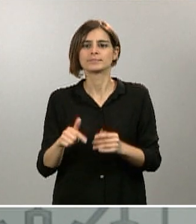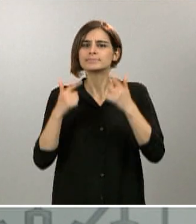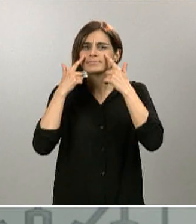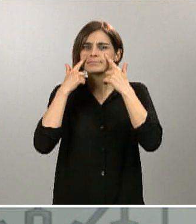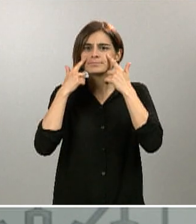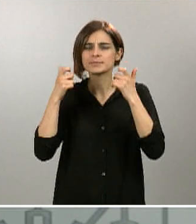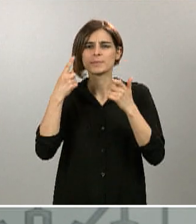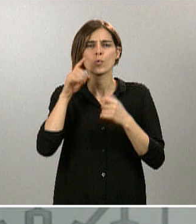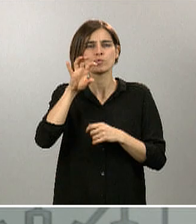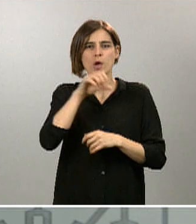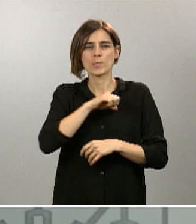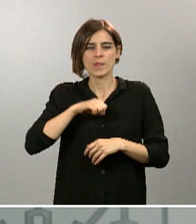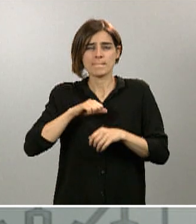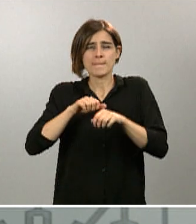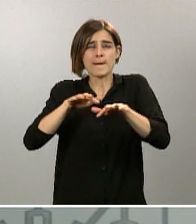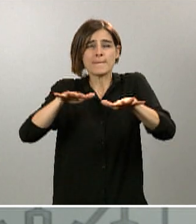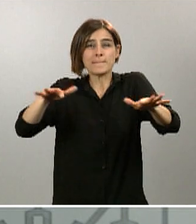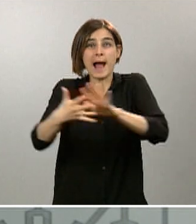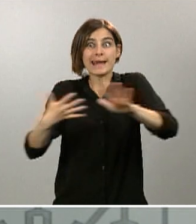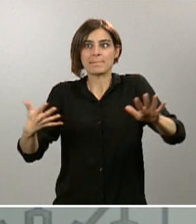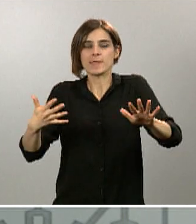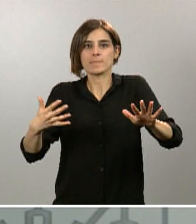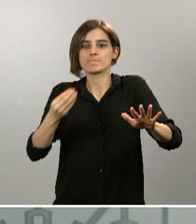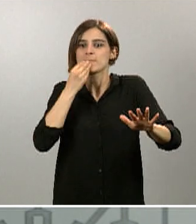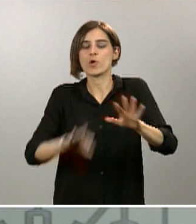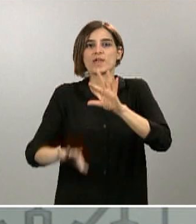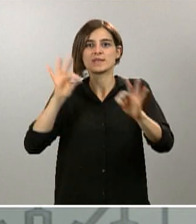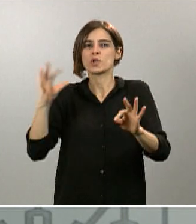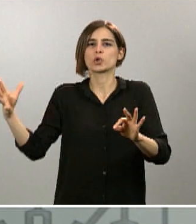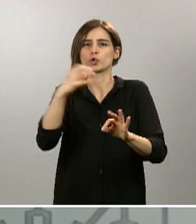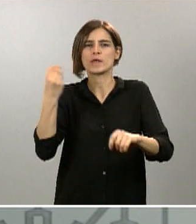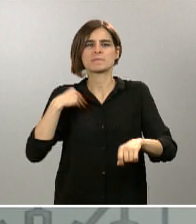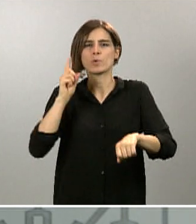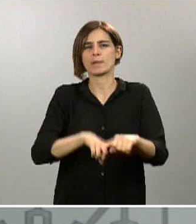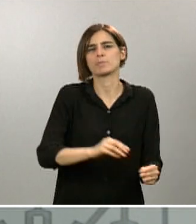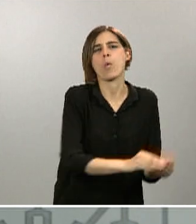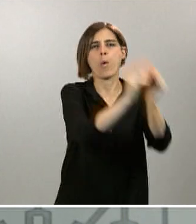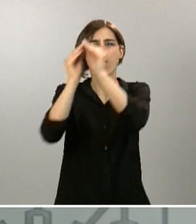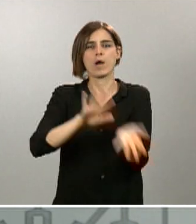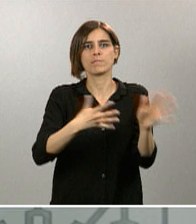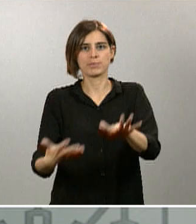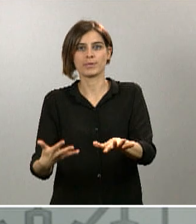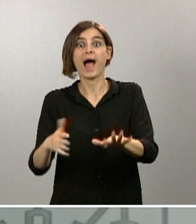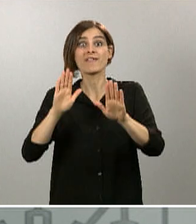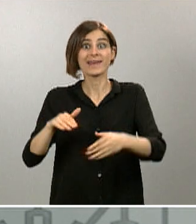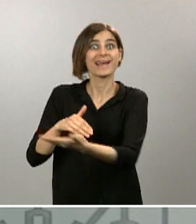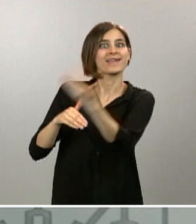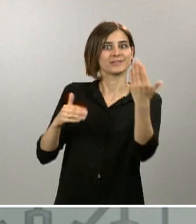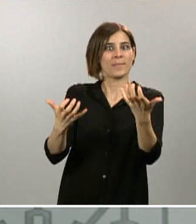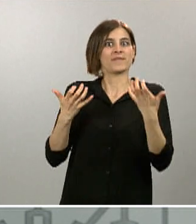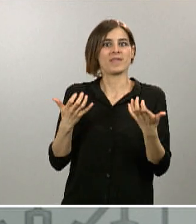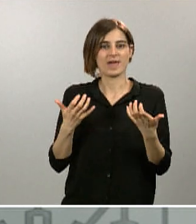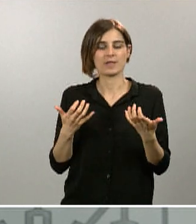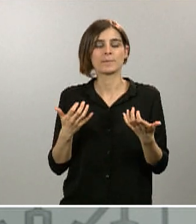lo que ha beneficiado claramente a todas las demás. Este tipo de medidas como las que se comentan de los niños obviamente son medidas que